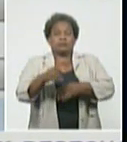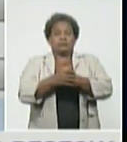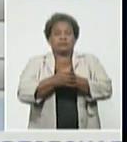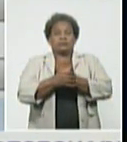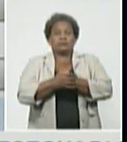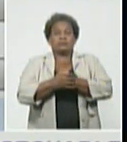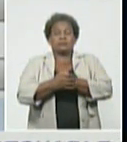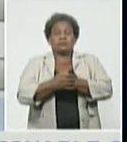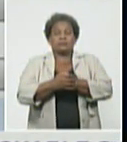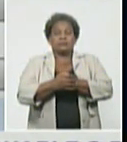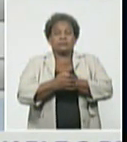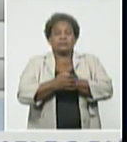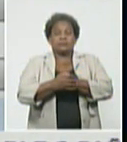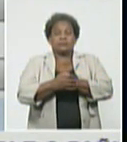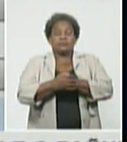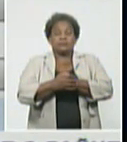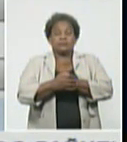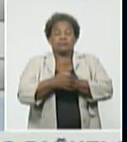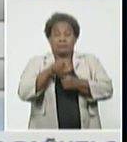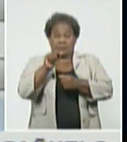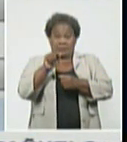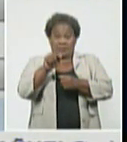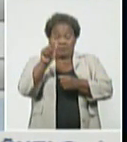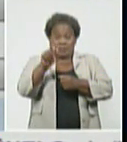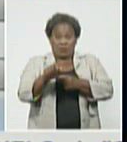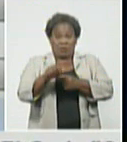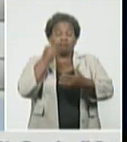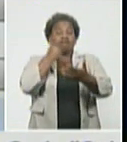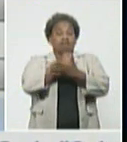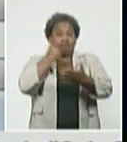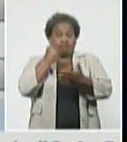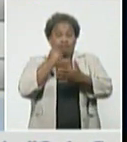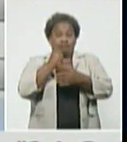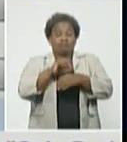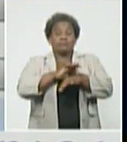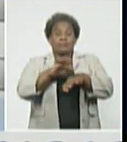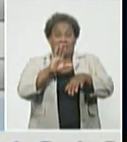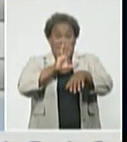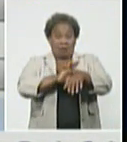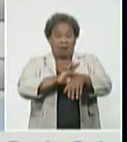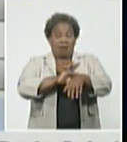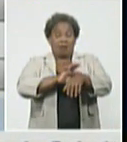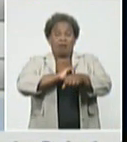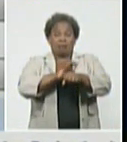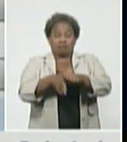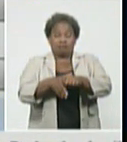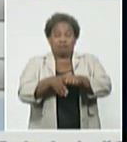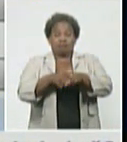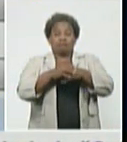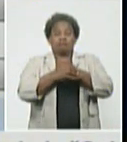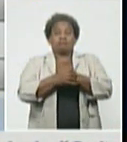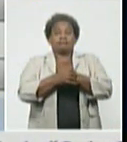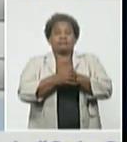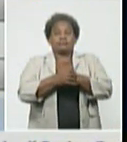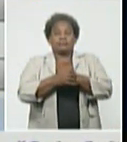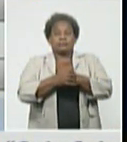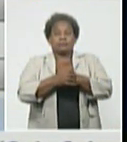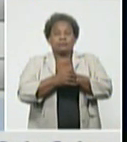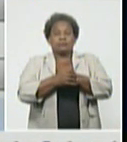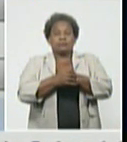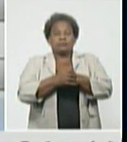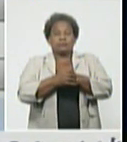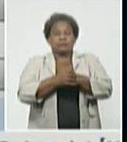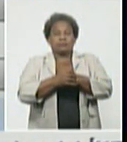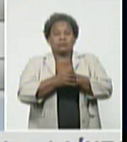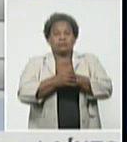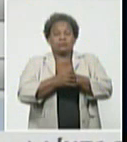23 personas con las cuales se le diagnosticó el SARS-CoV-2 y la COVID-19. De esta